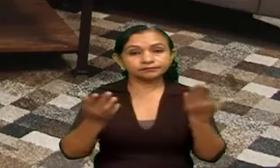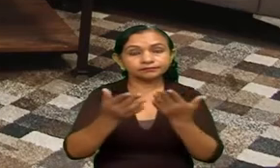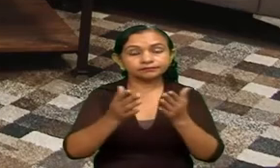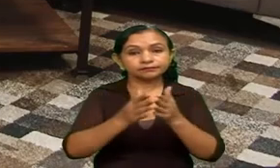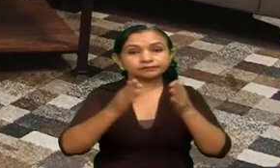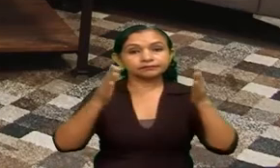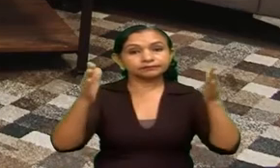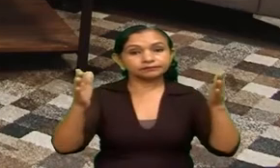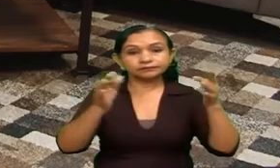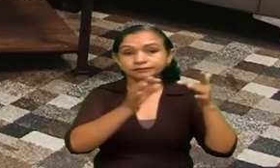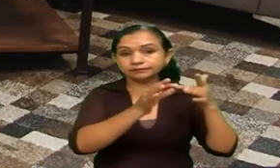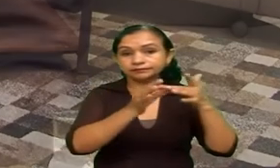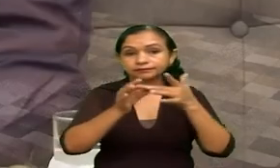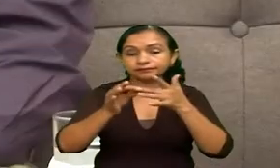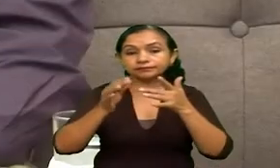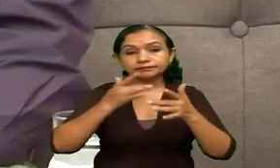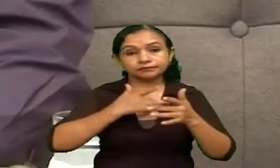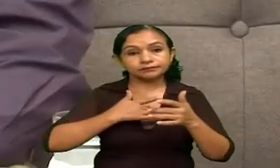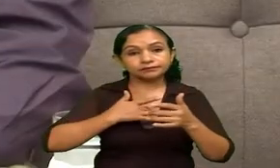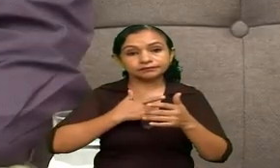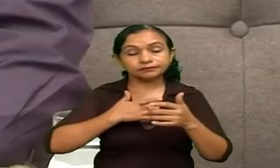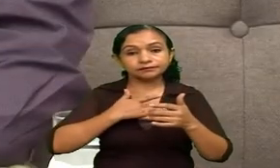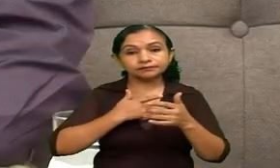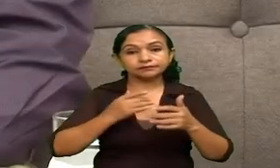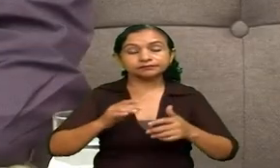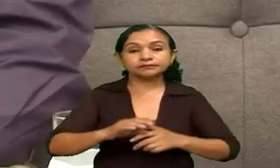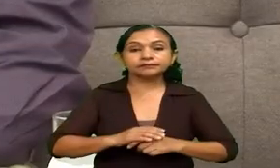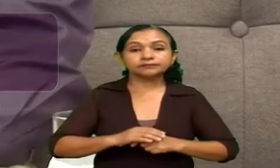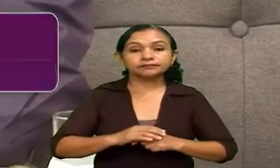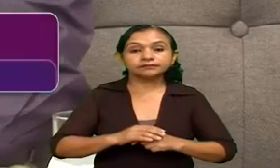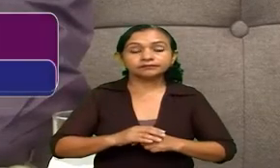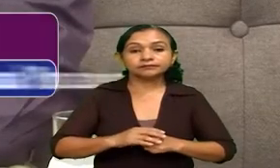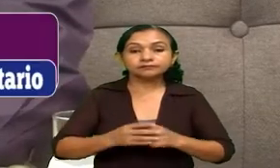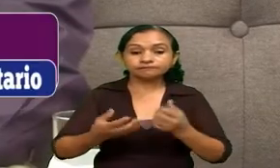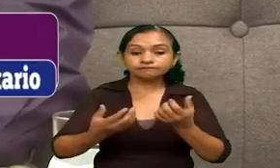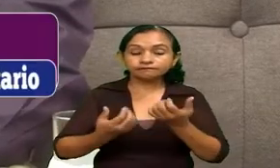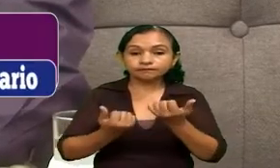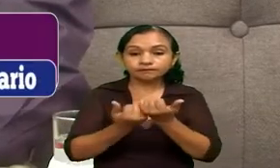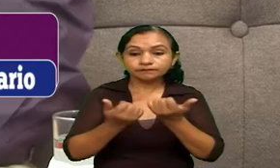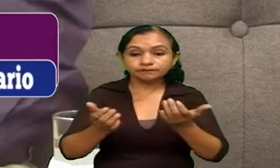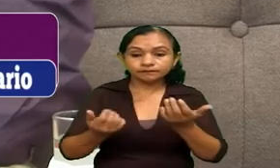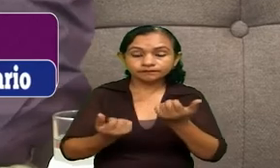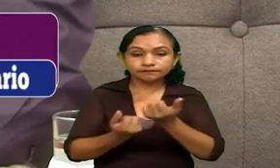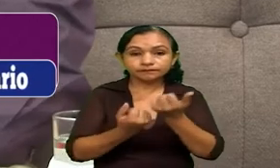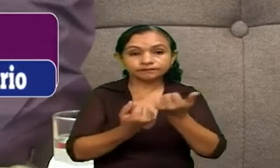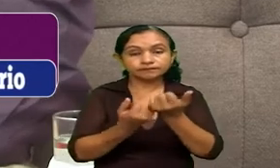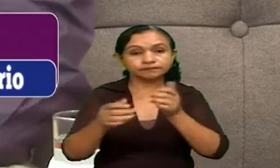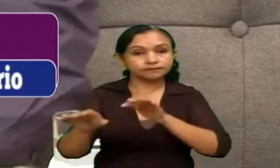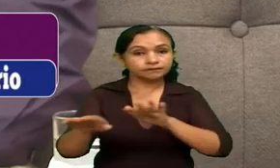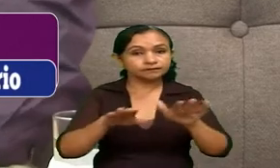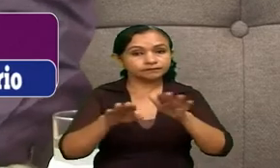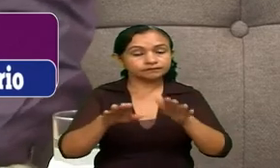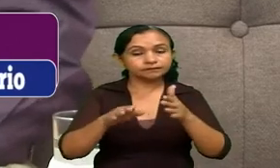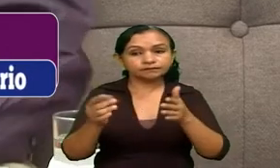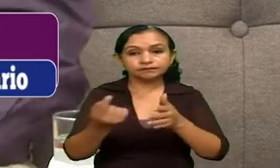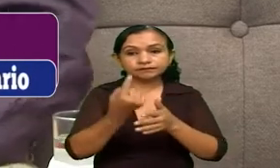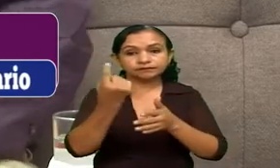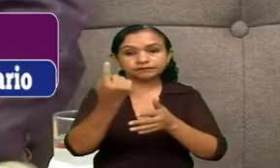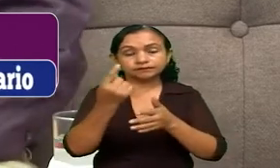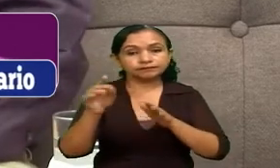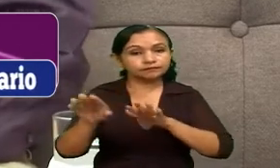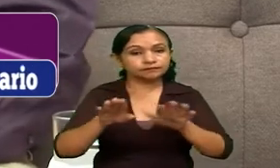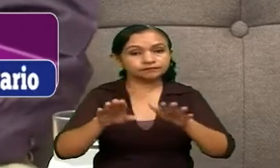grande requiere de una sostenibilidad. Okay. O sea, no podemos dejarlo solo. Es